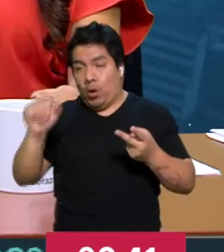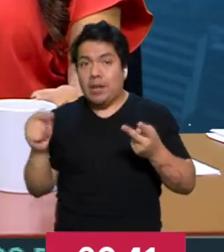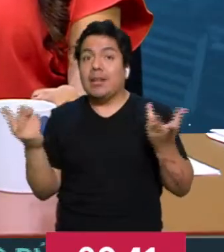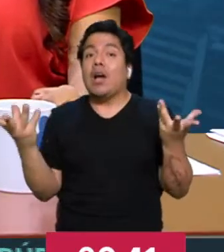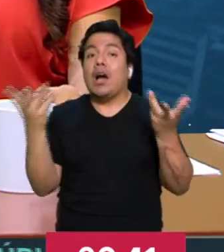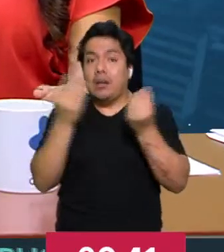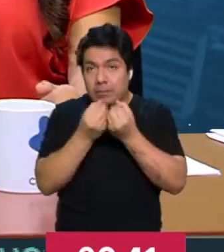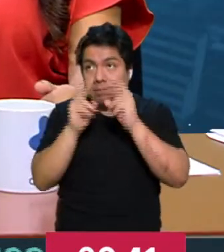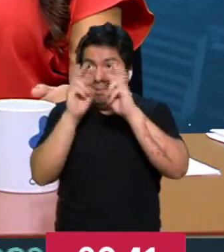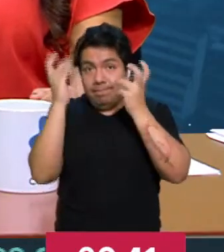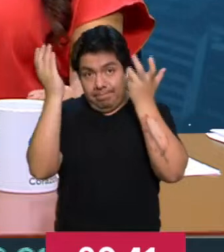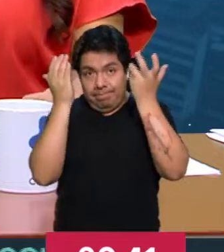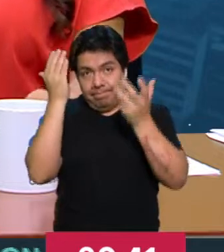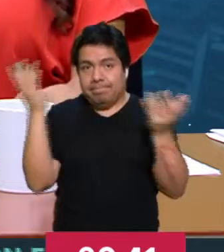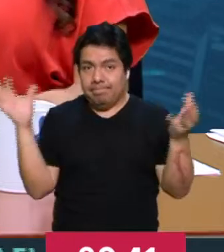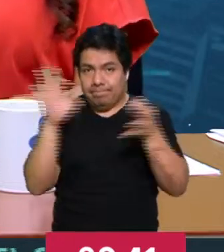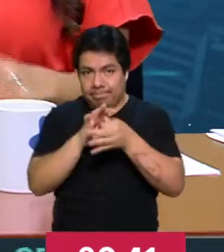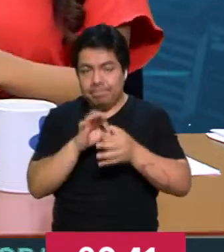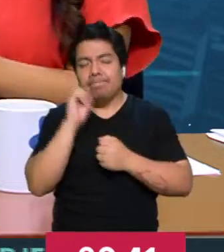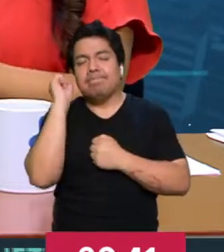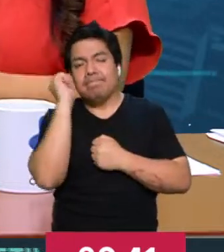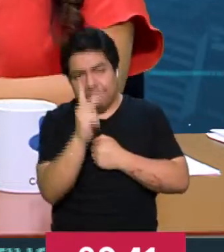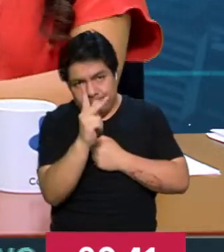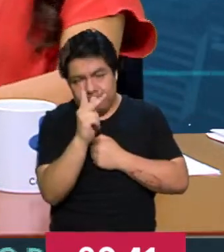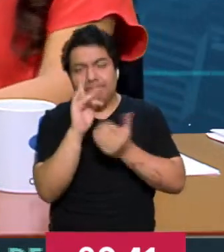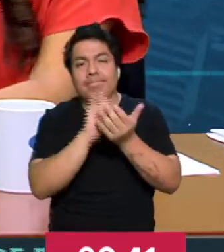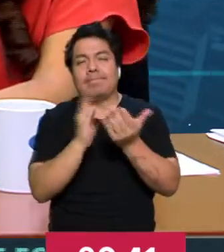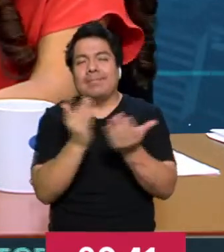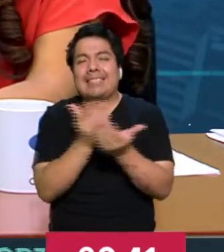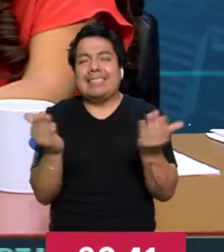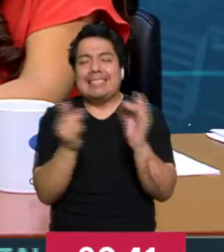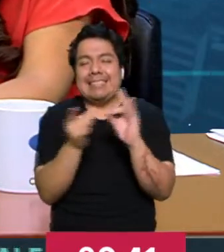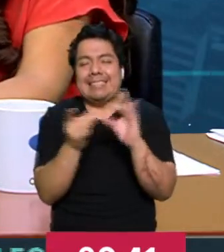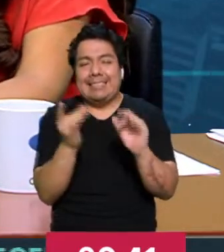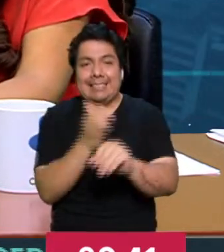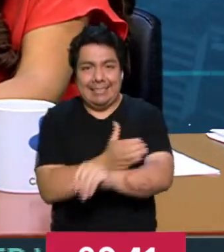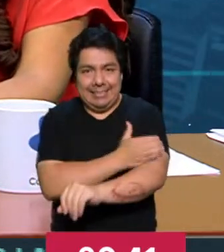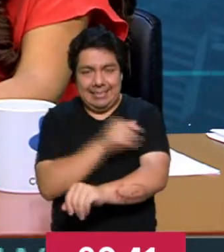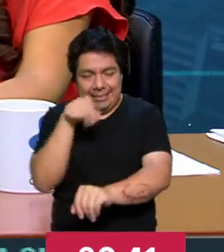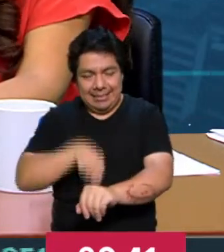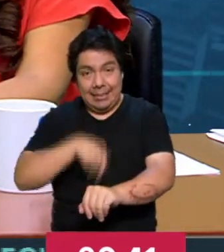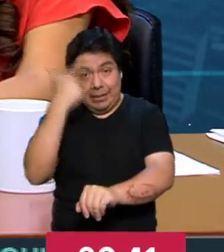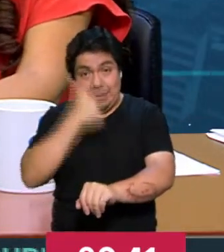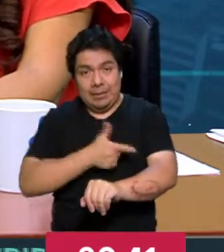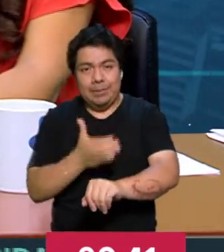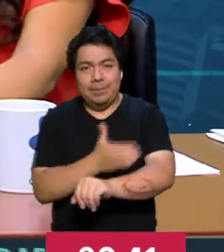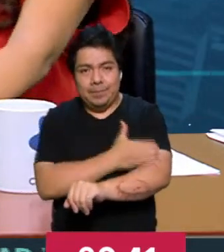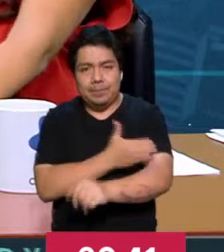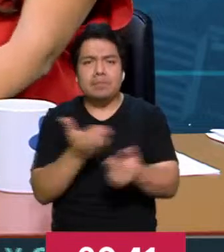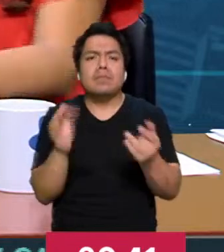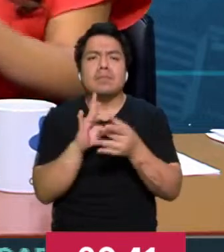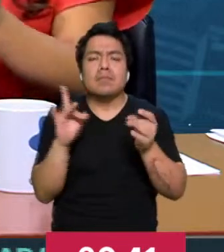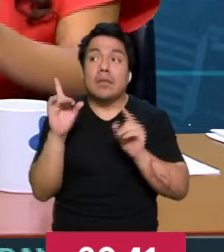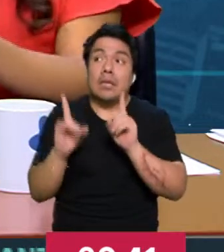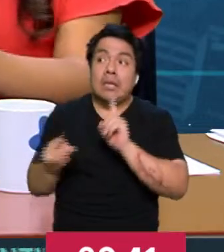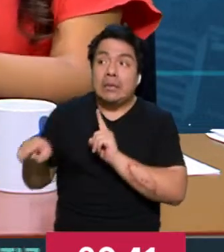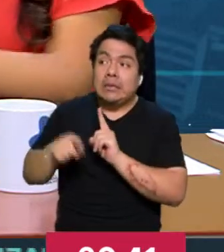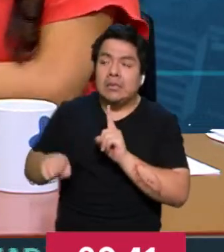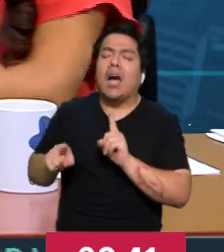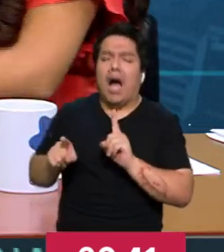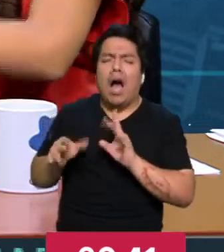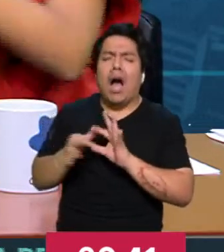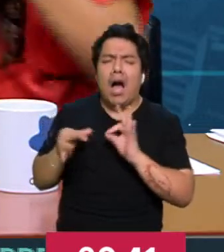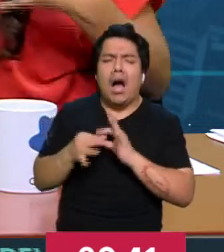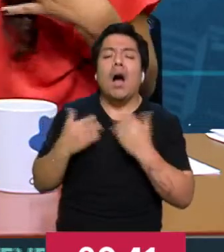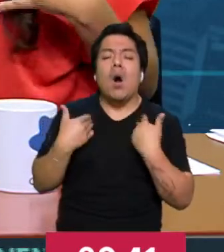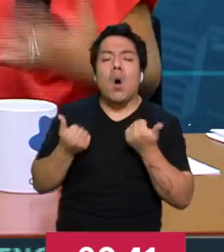relacionadas con temas meteorológicos. Perfecto, pues muchísimas gracias por habernos acompañado esta noche, sobre todo también para disipar las dudas de la audiencia